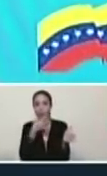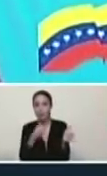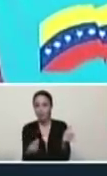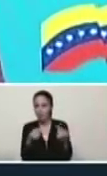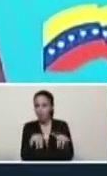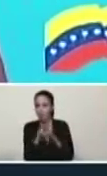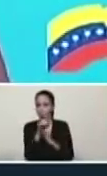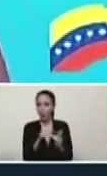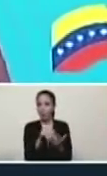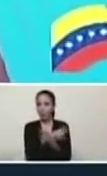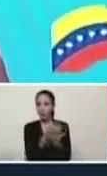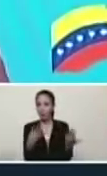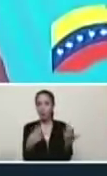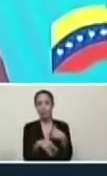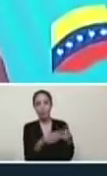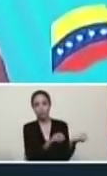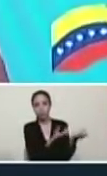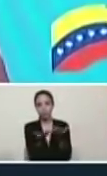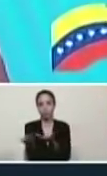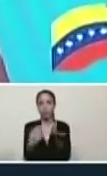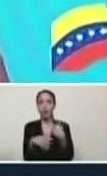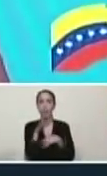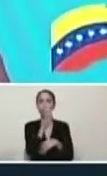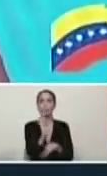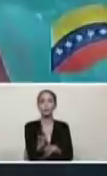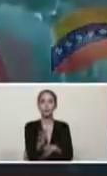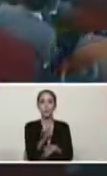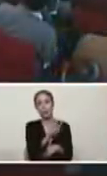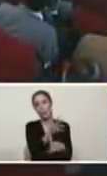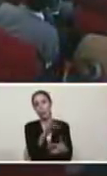año esas 400.000 viviendas.